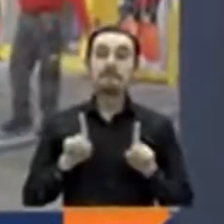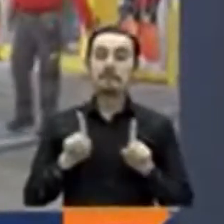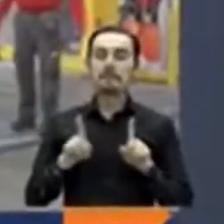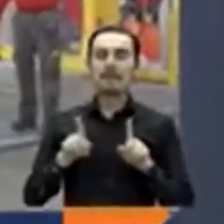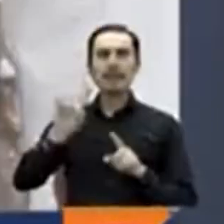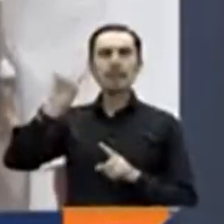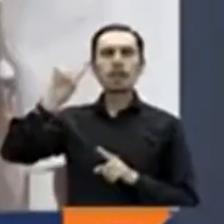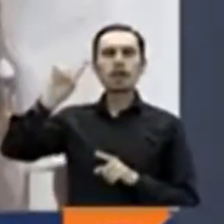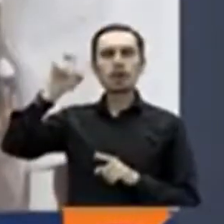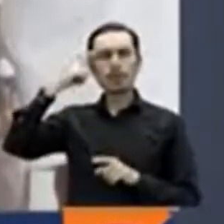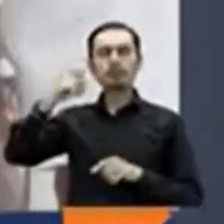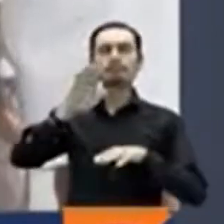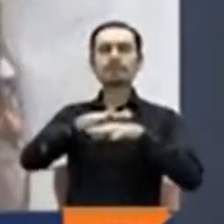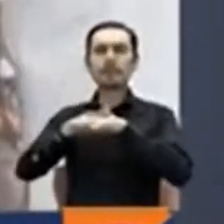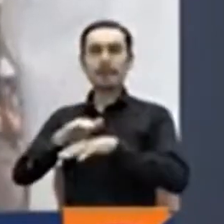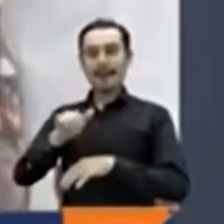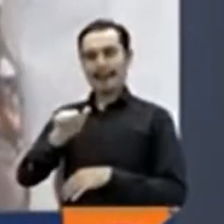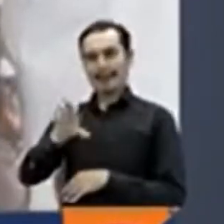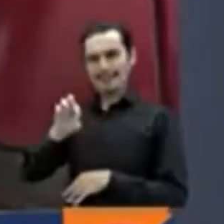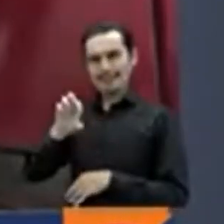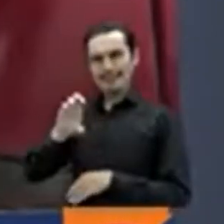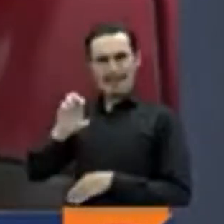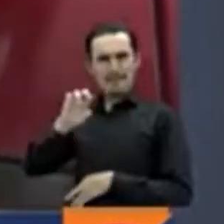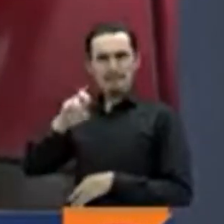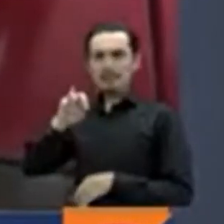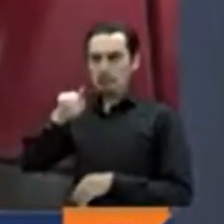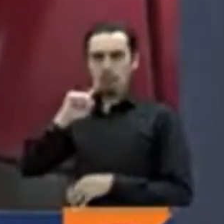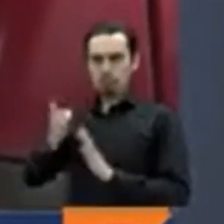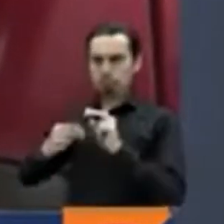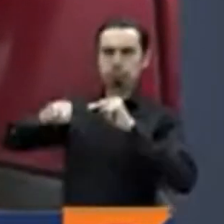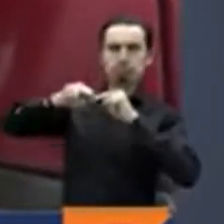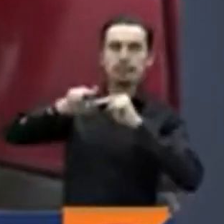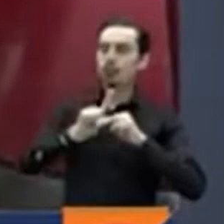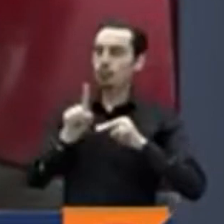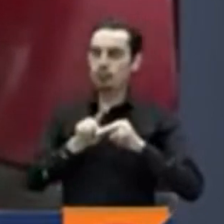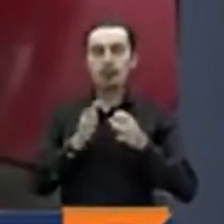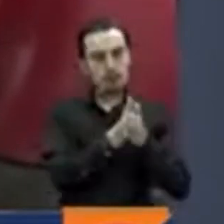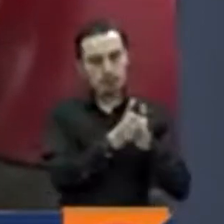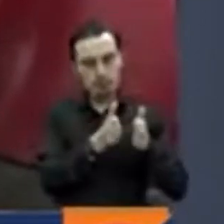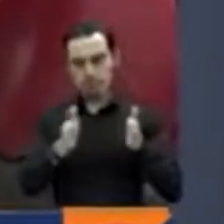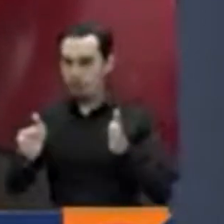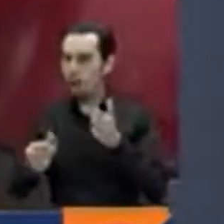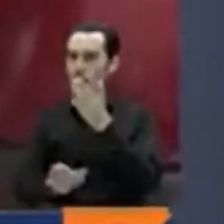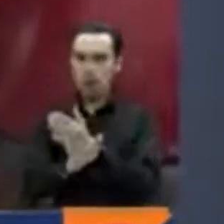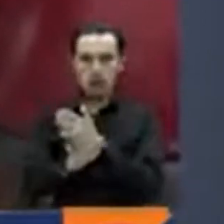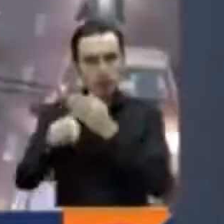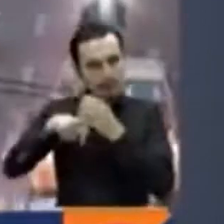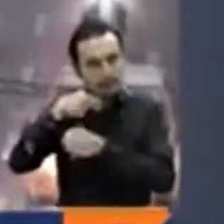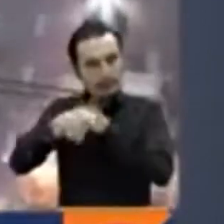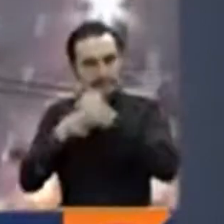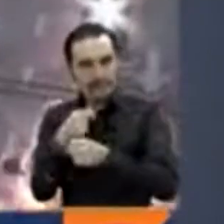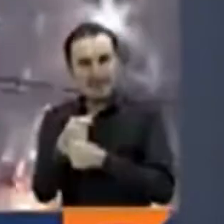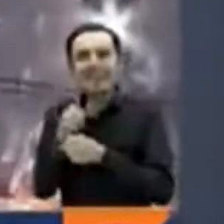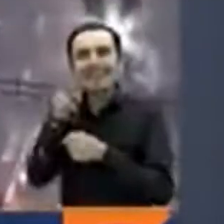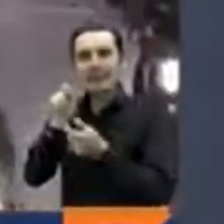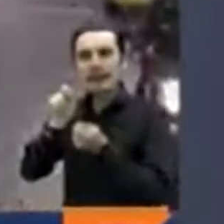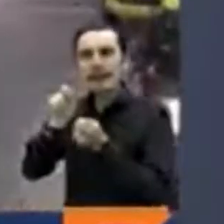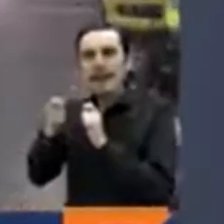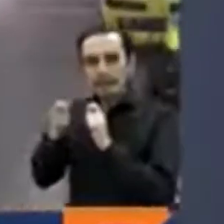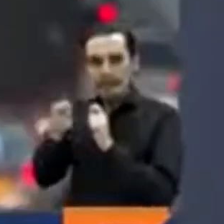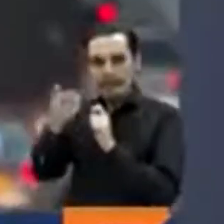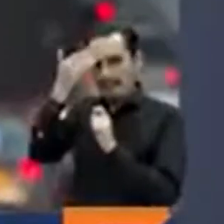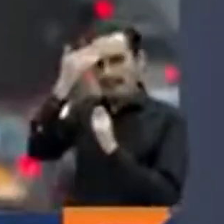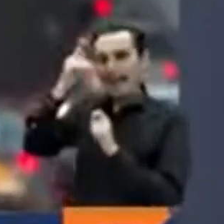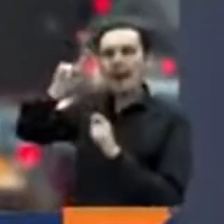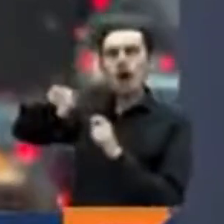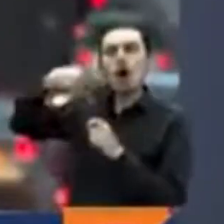que el ACPM no aumentará en lo que resta de este año, seguirán su precio actual y esperan modificar esa fórmula